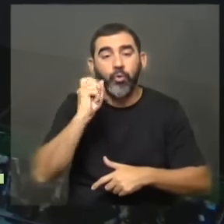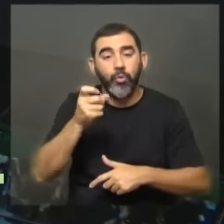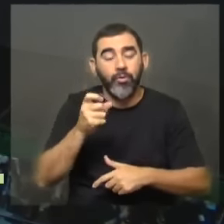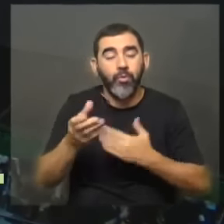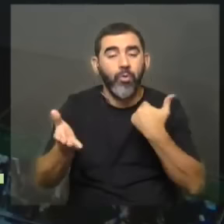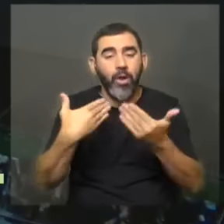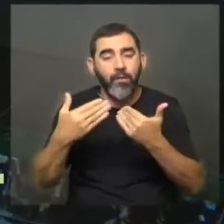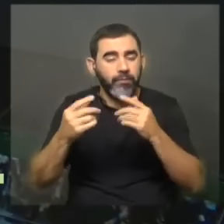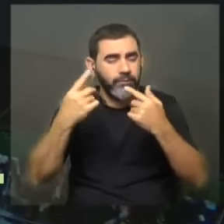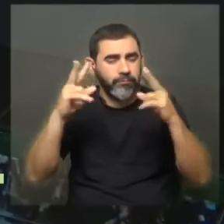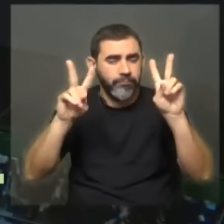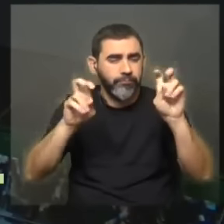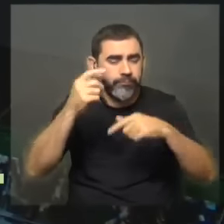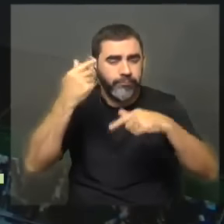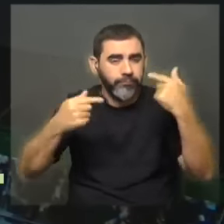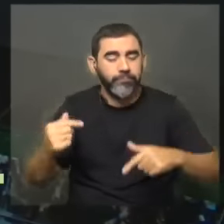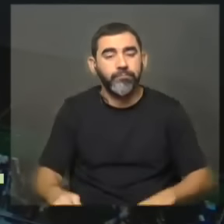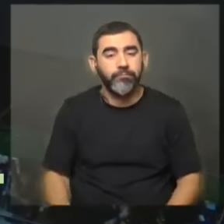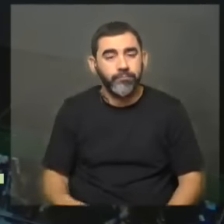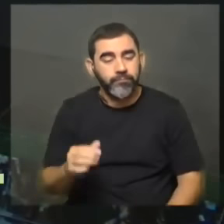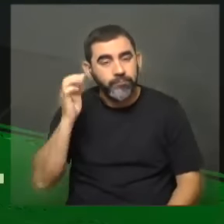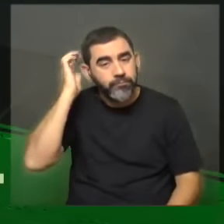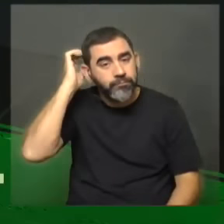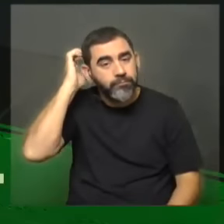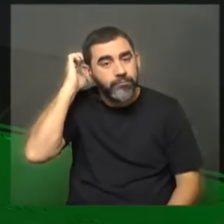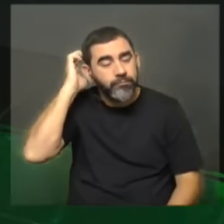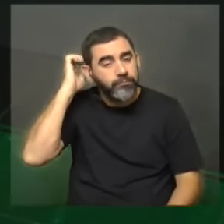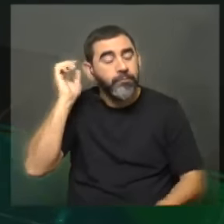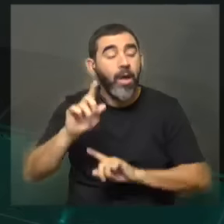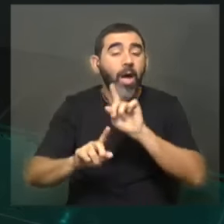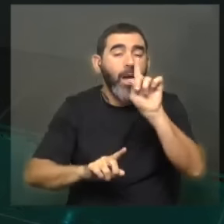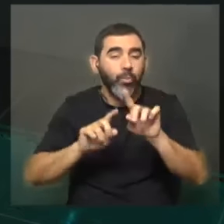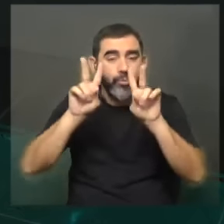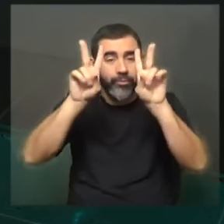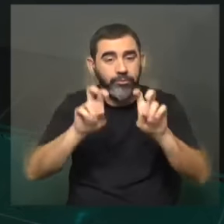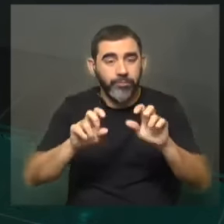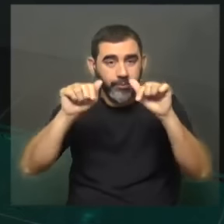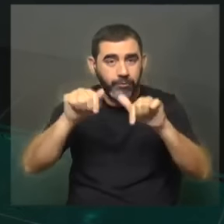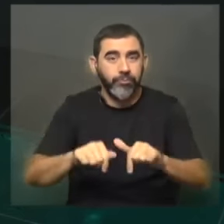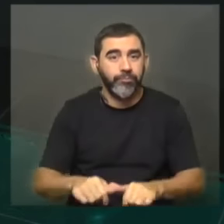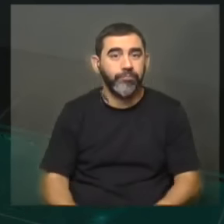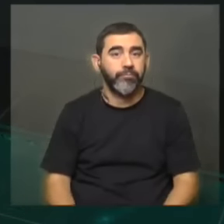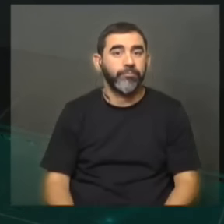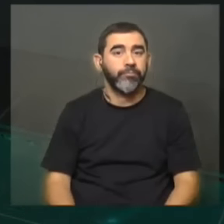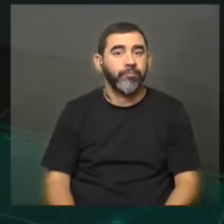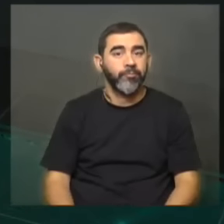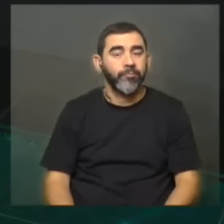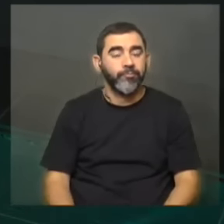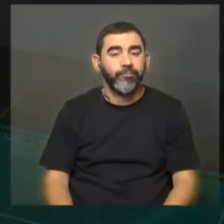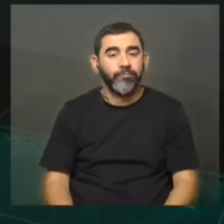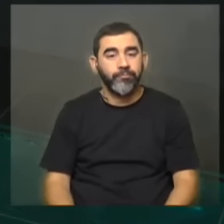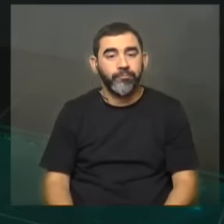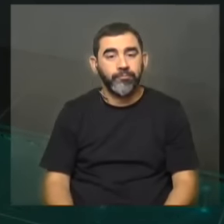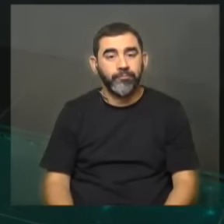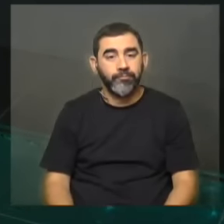para como decíamos de varios asuntos en esta jornada Estos son alguno de los temas que tenemos para compartir hasta las 9 aquí en esta